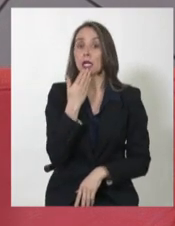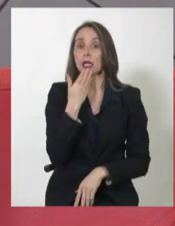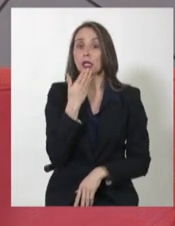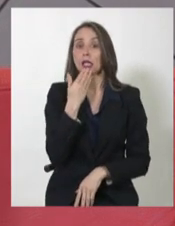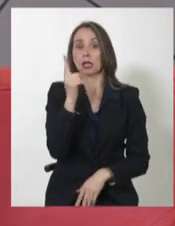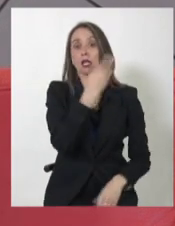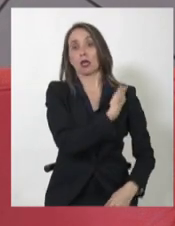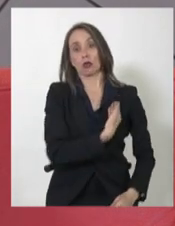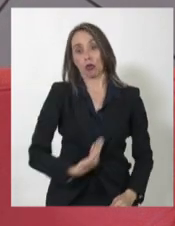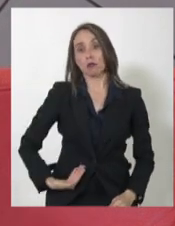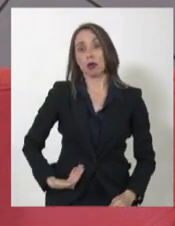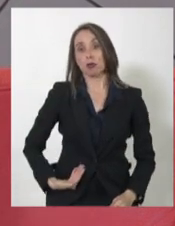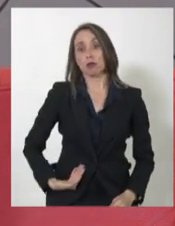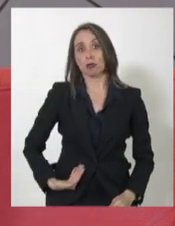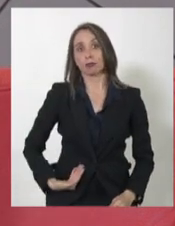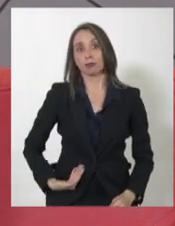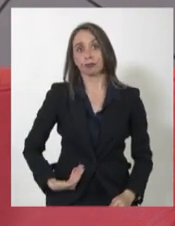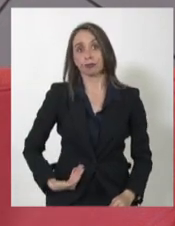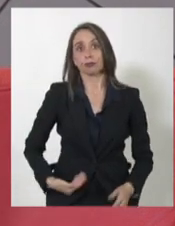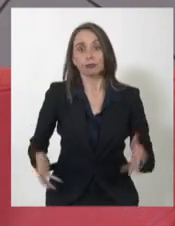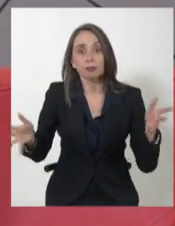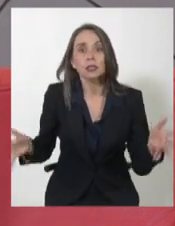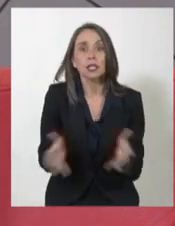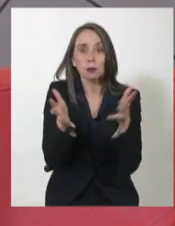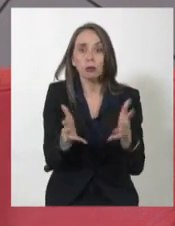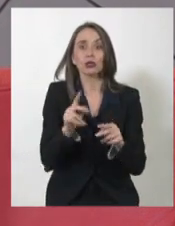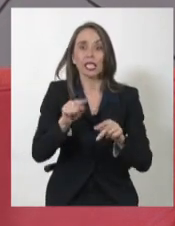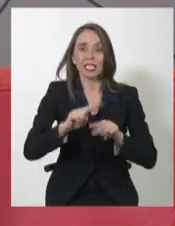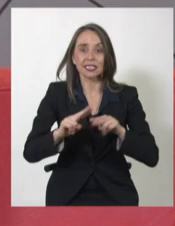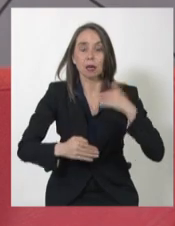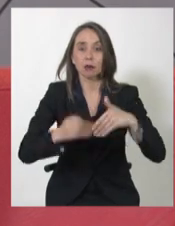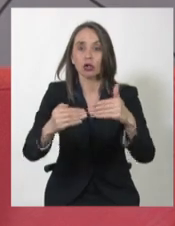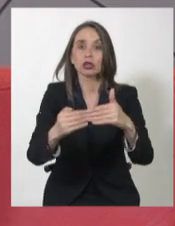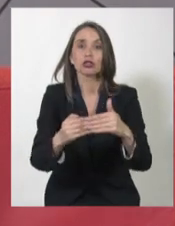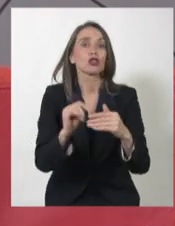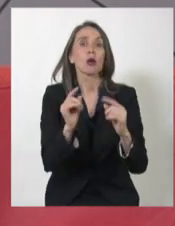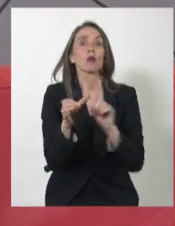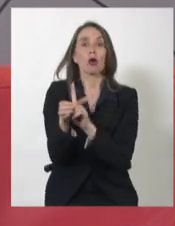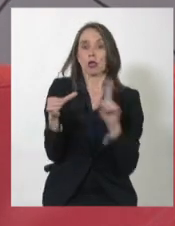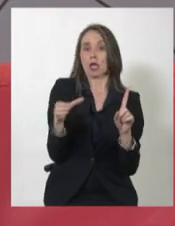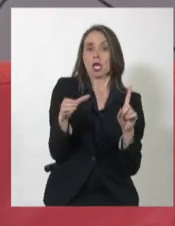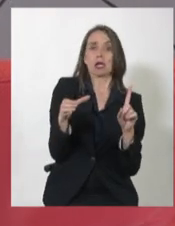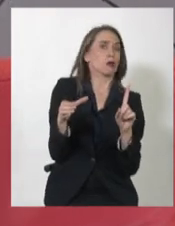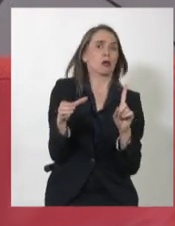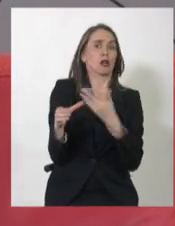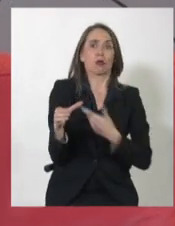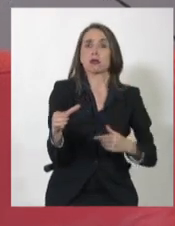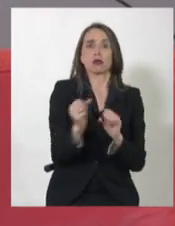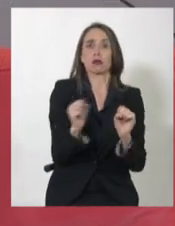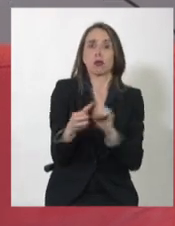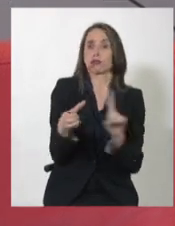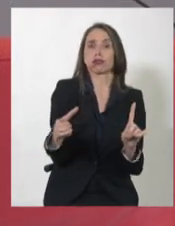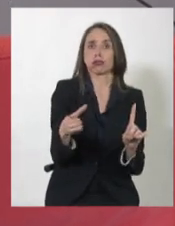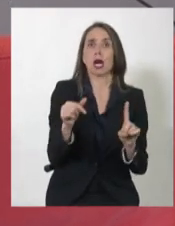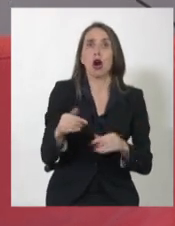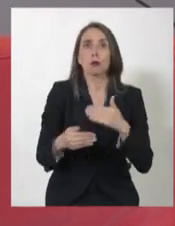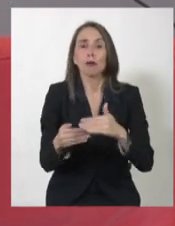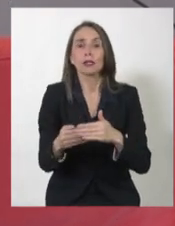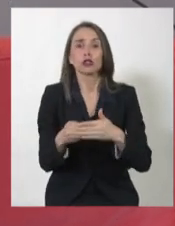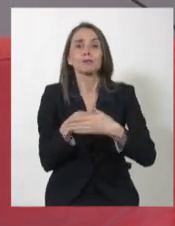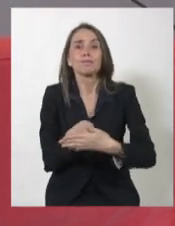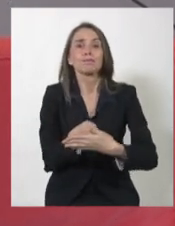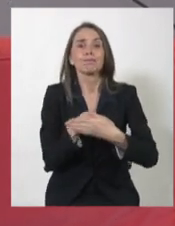creo, del Ejecutivo, impulsar el proceso, que no se puede restar, porque en este momento estamos